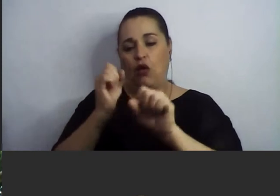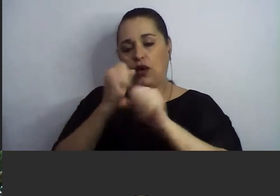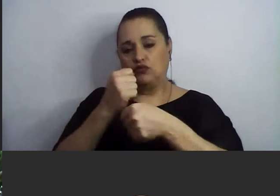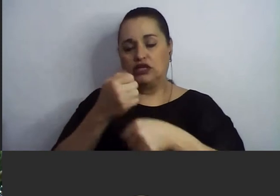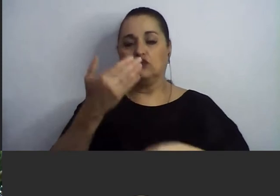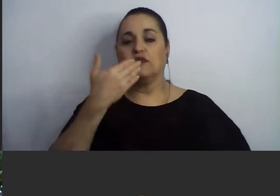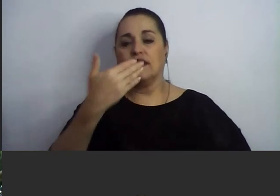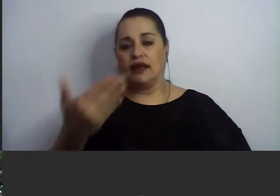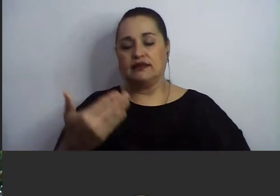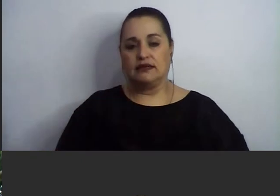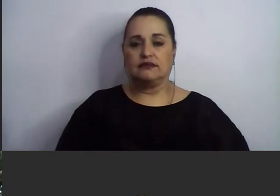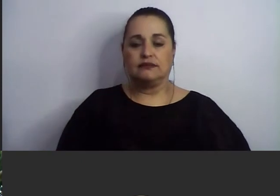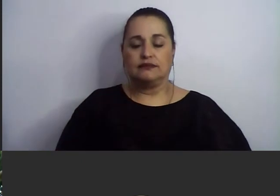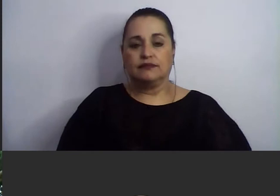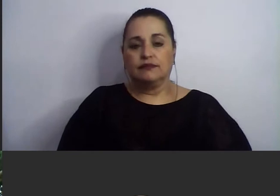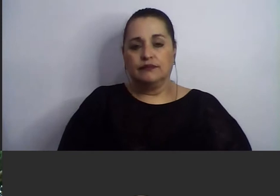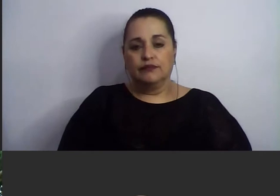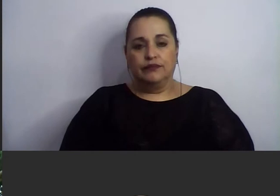gracias